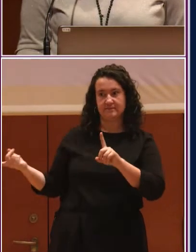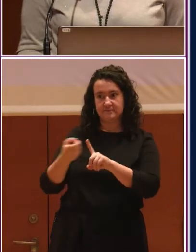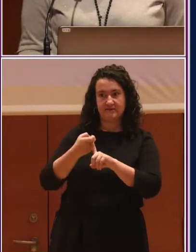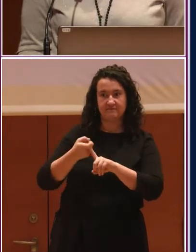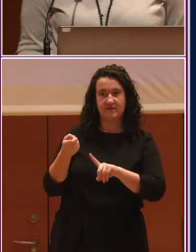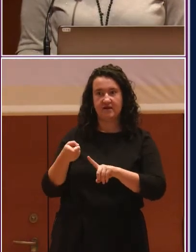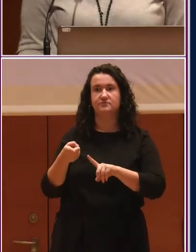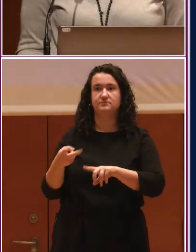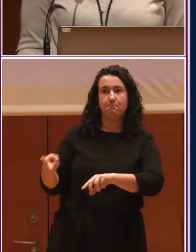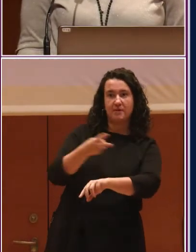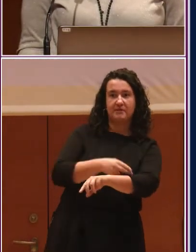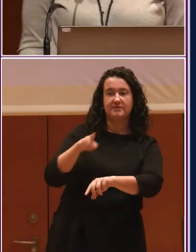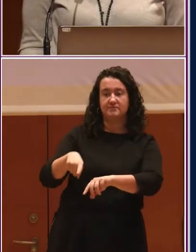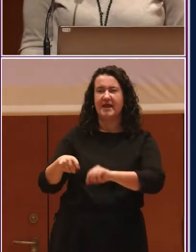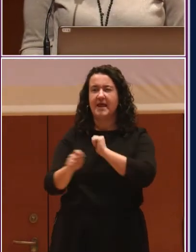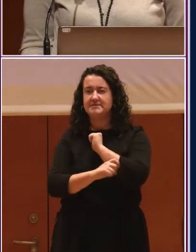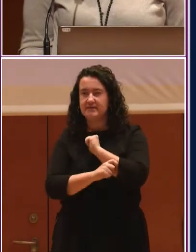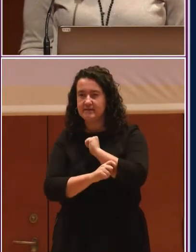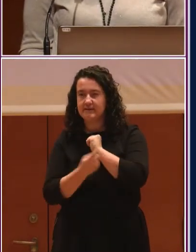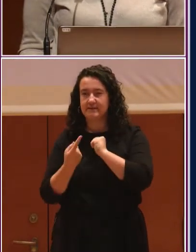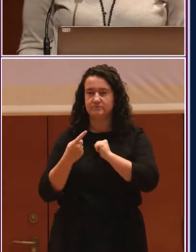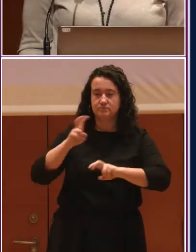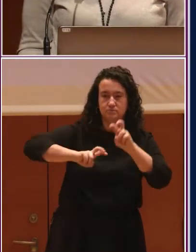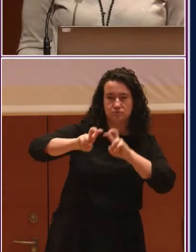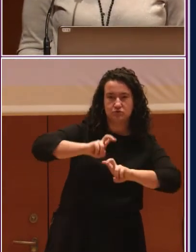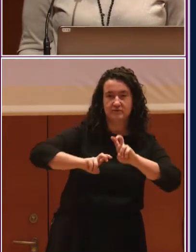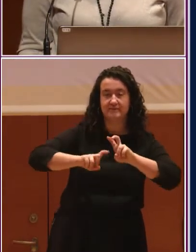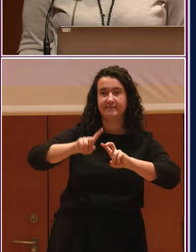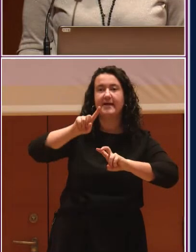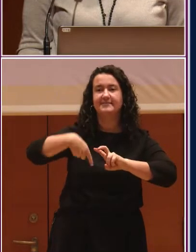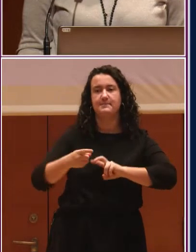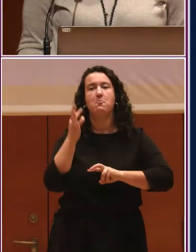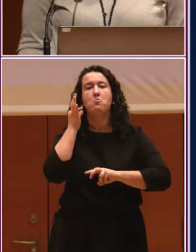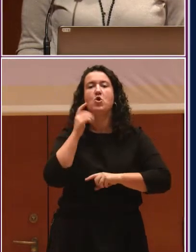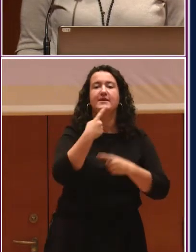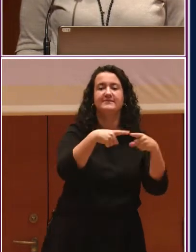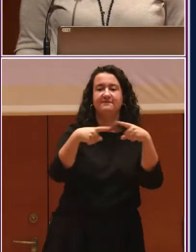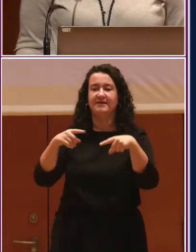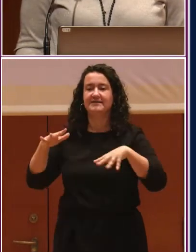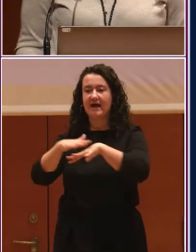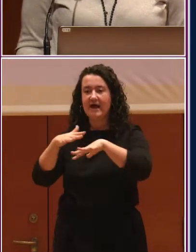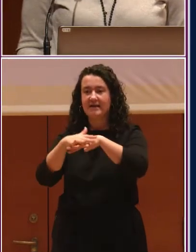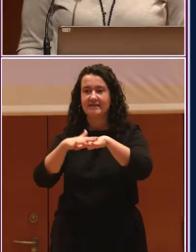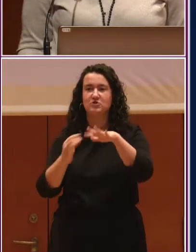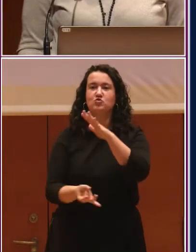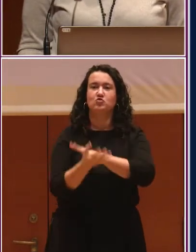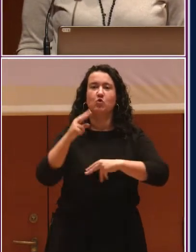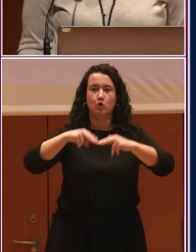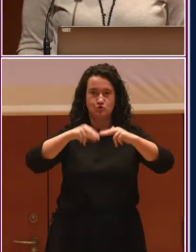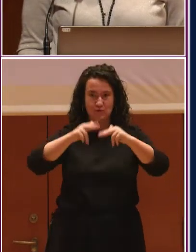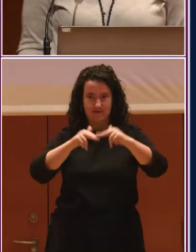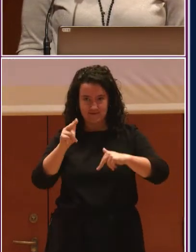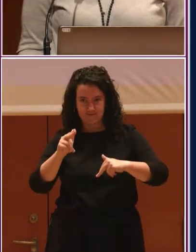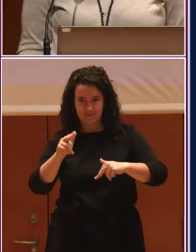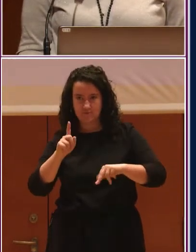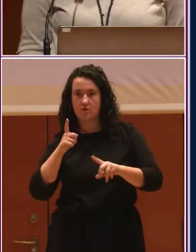identificar estrategias contra para prevenir mejor dicho la violencia machista contra las mujeres mayores de 65